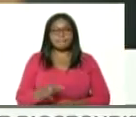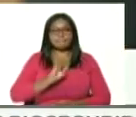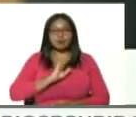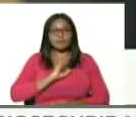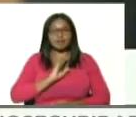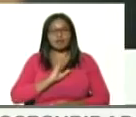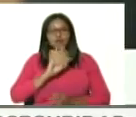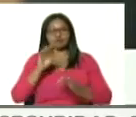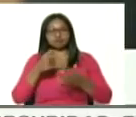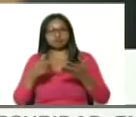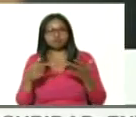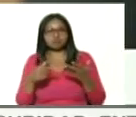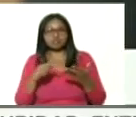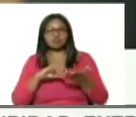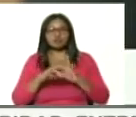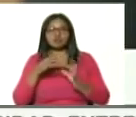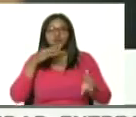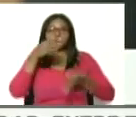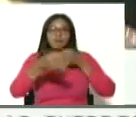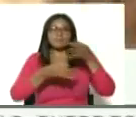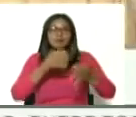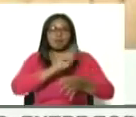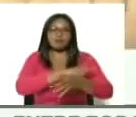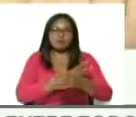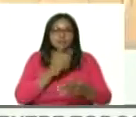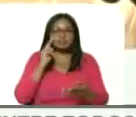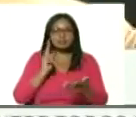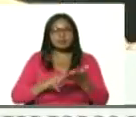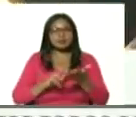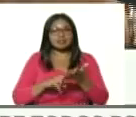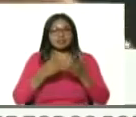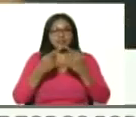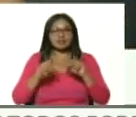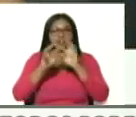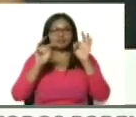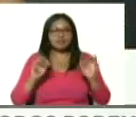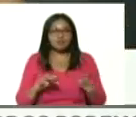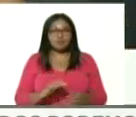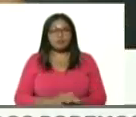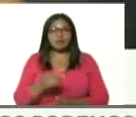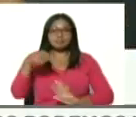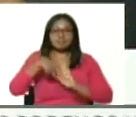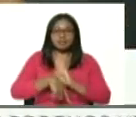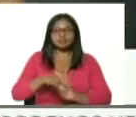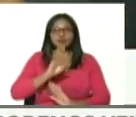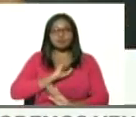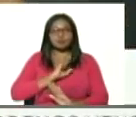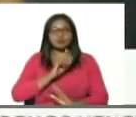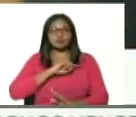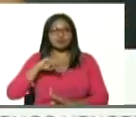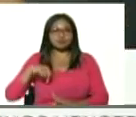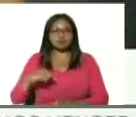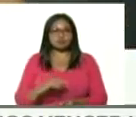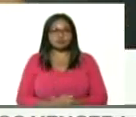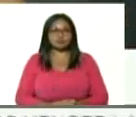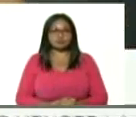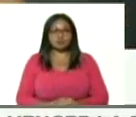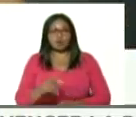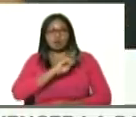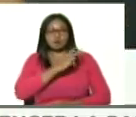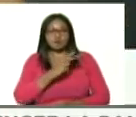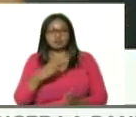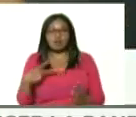autoparquía, que nos dice que el poder verdadero no está fuera de nosotros, sino está dentro de nosotros. Dice, el poder es, verdadero poder